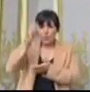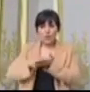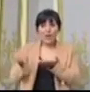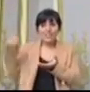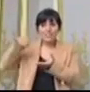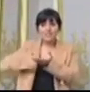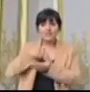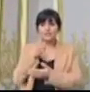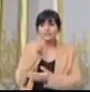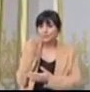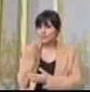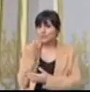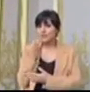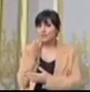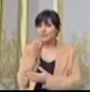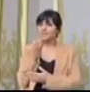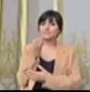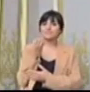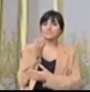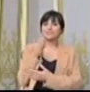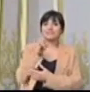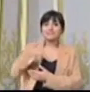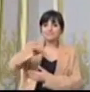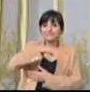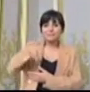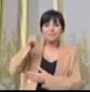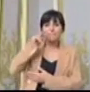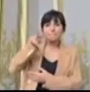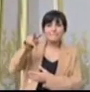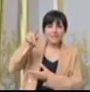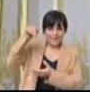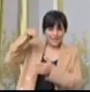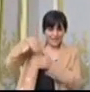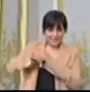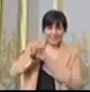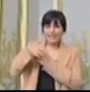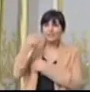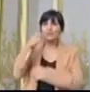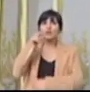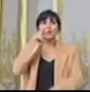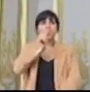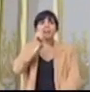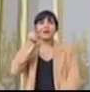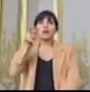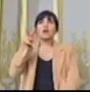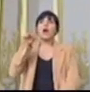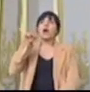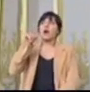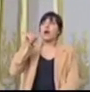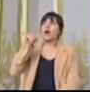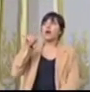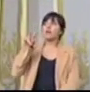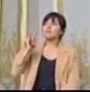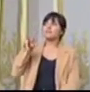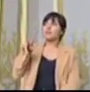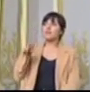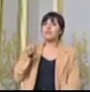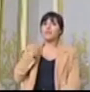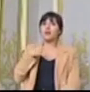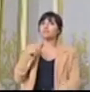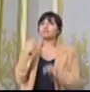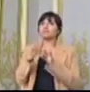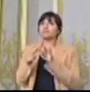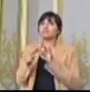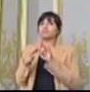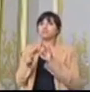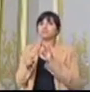escuelas. Si ustedes visitan una escuela, van a encontrar medidas muy estrictas de prevención. Los contagios